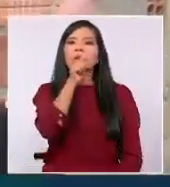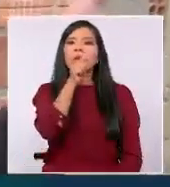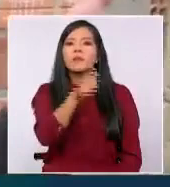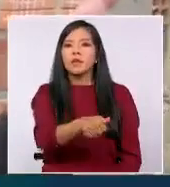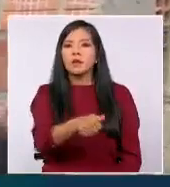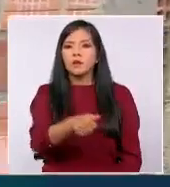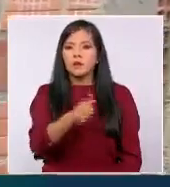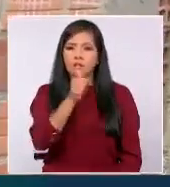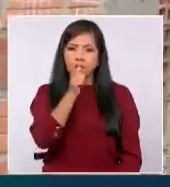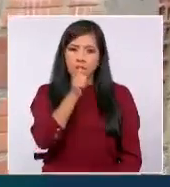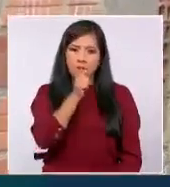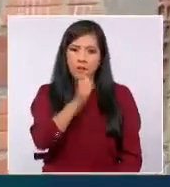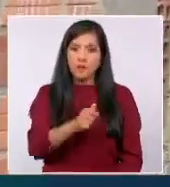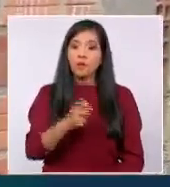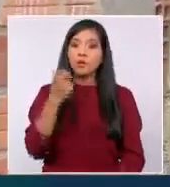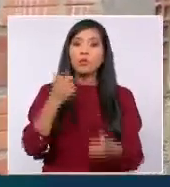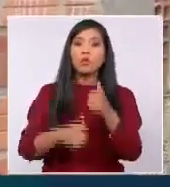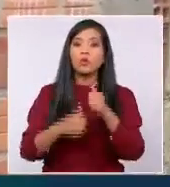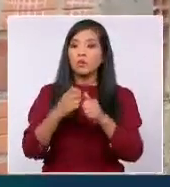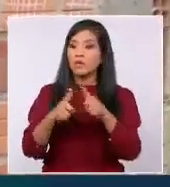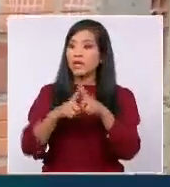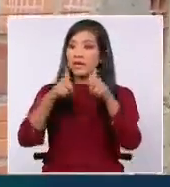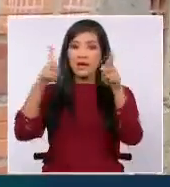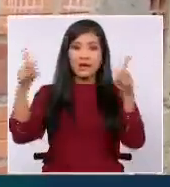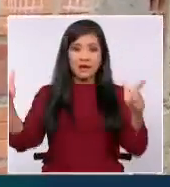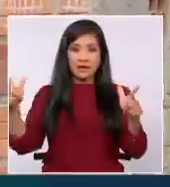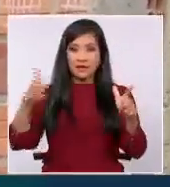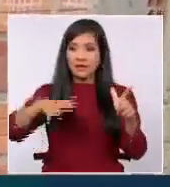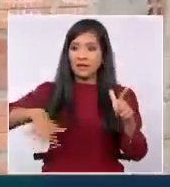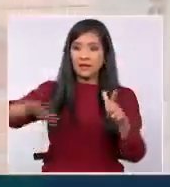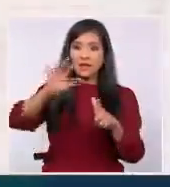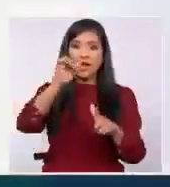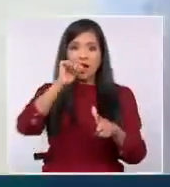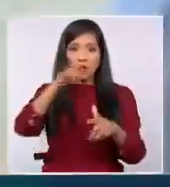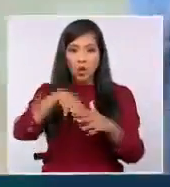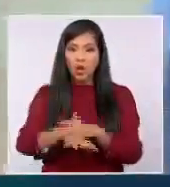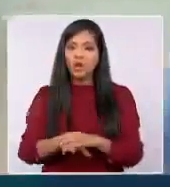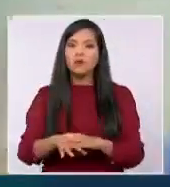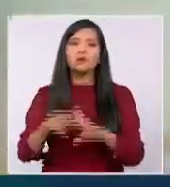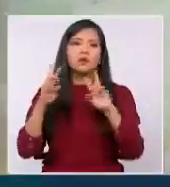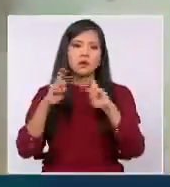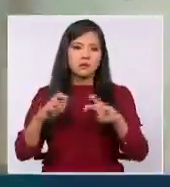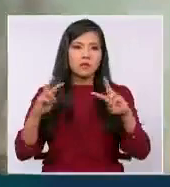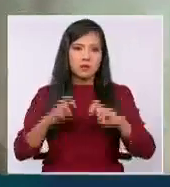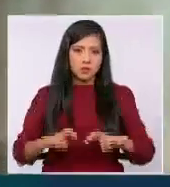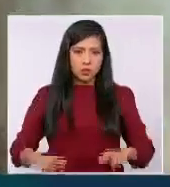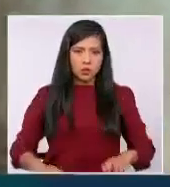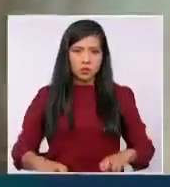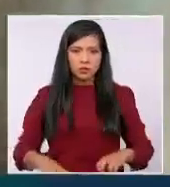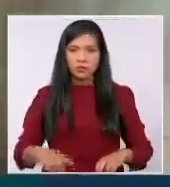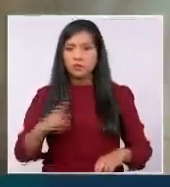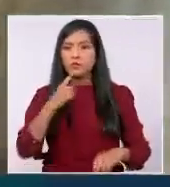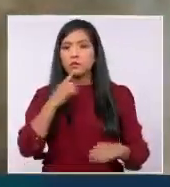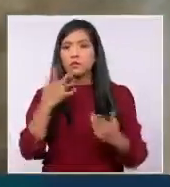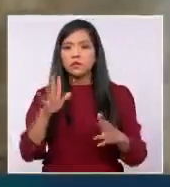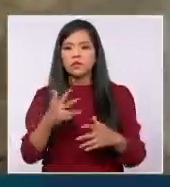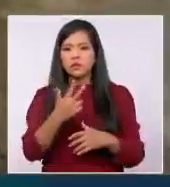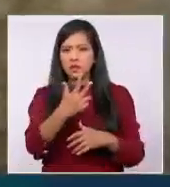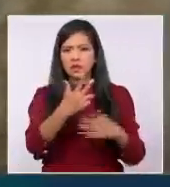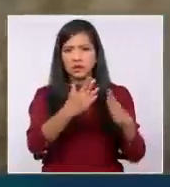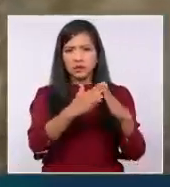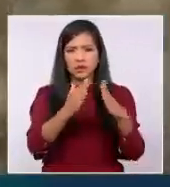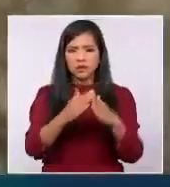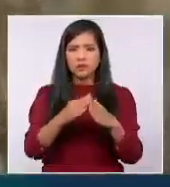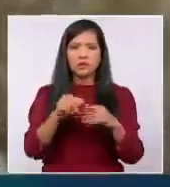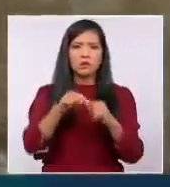problema global está en proceso de estudio, está en proceso de estudio. Tres viviendas o seis, creo, de